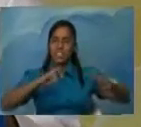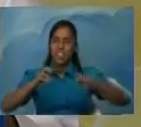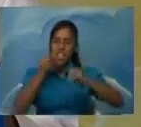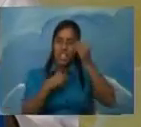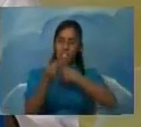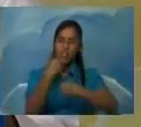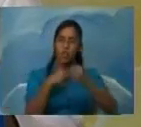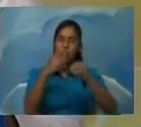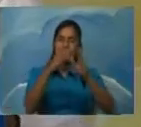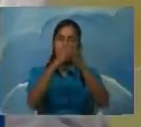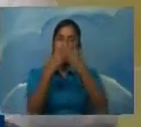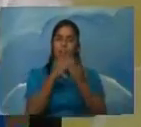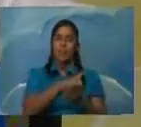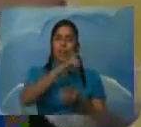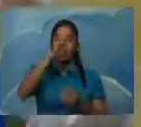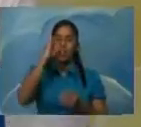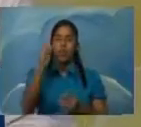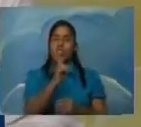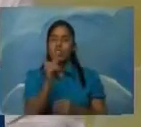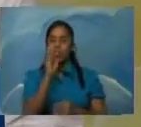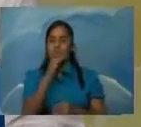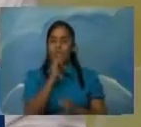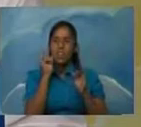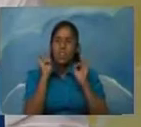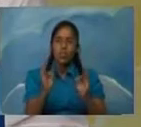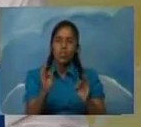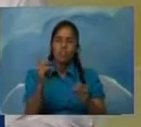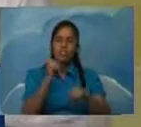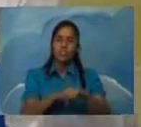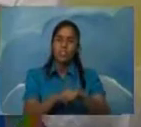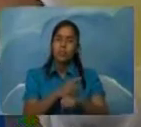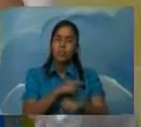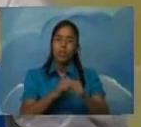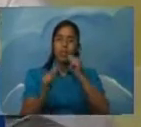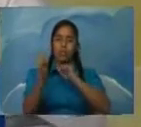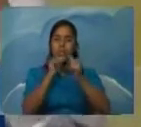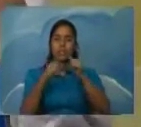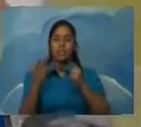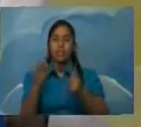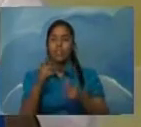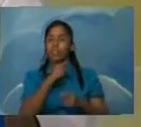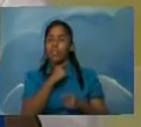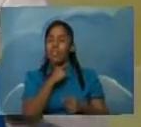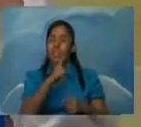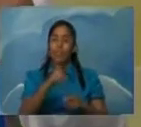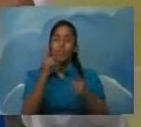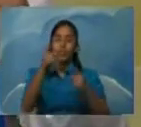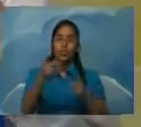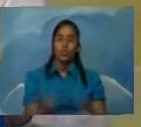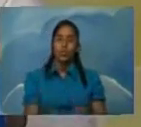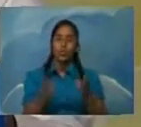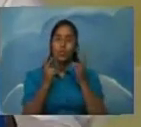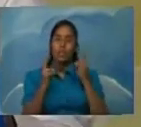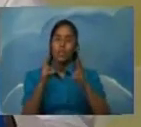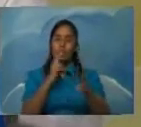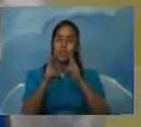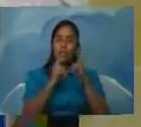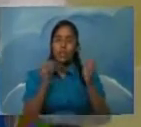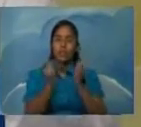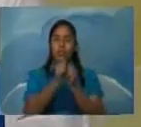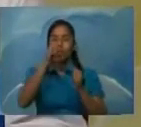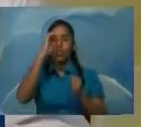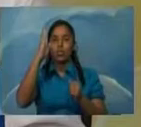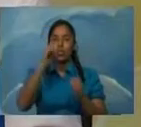cómase esa palabra. Y que no haya ningún tipo de vicios que estorbe en tu vida, en tu relación con Dios.